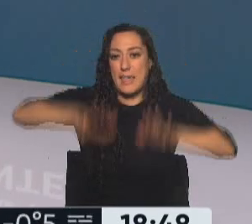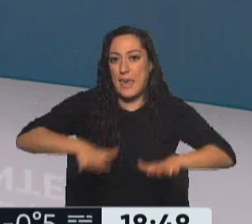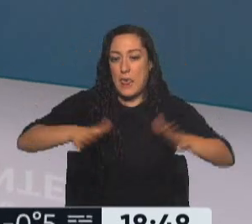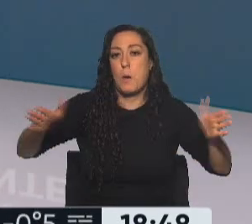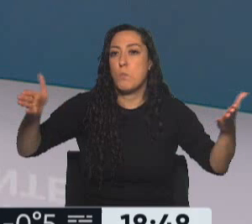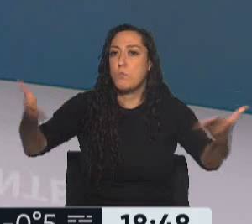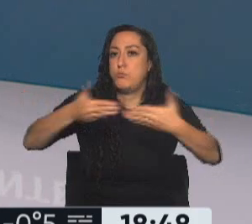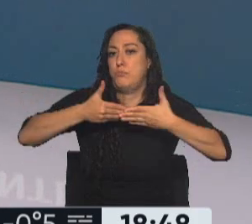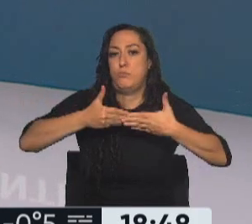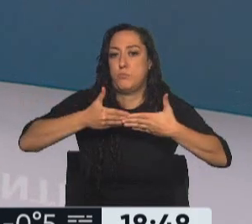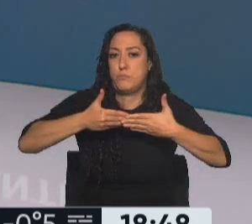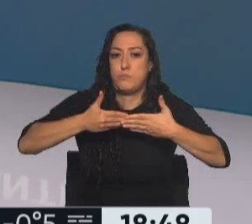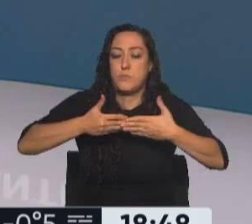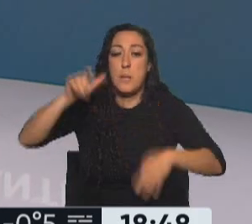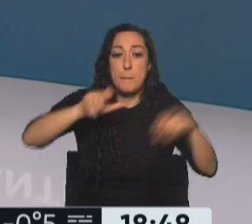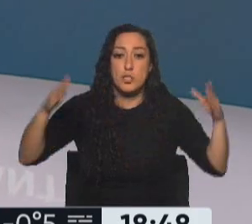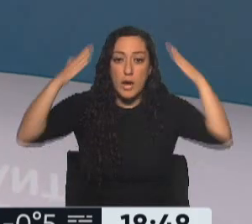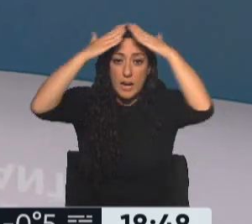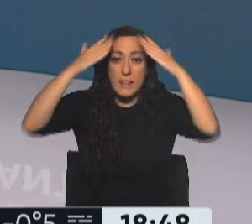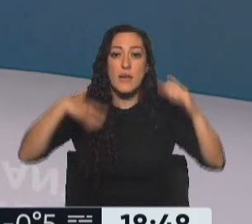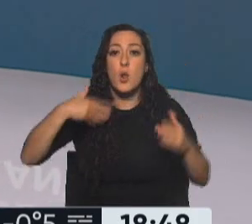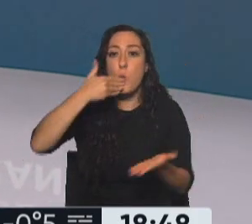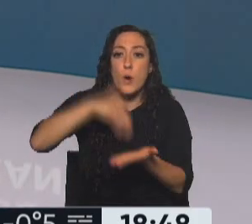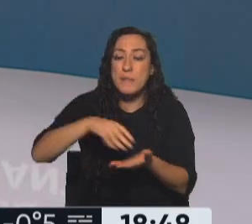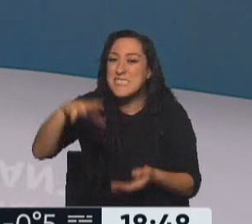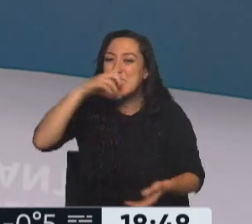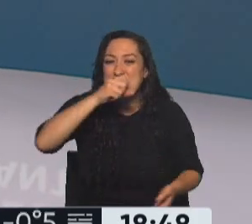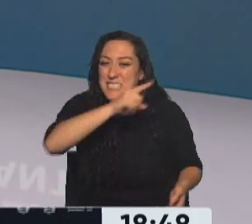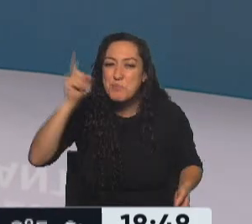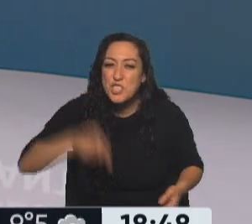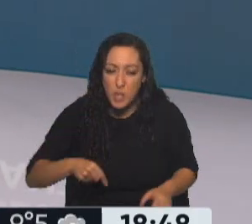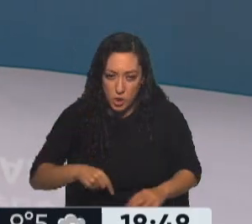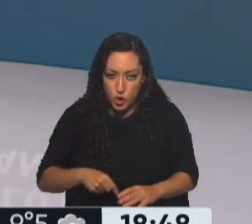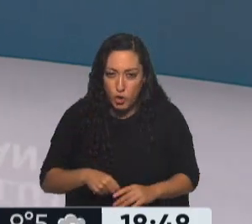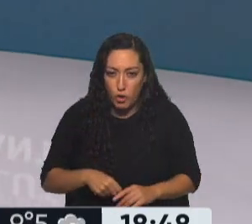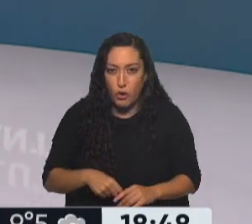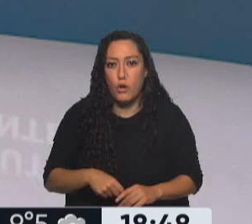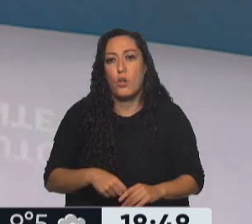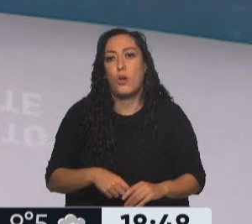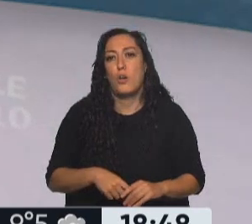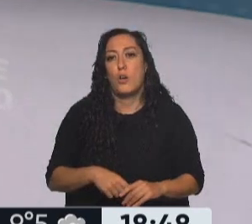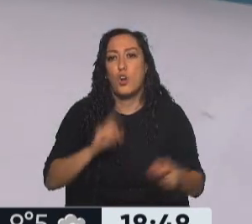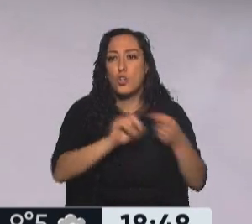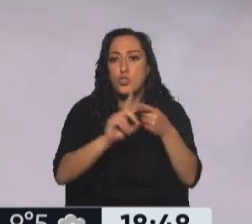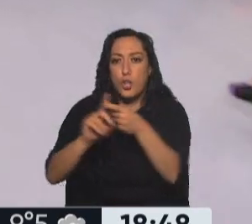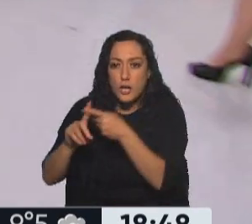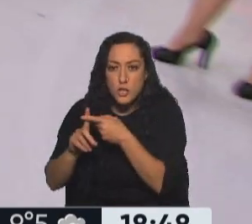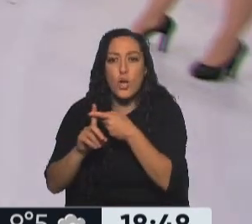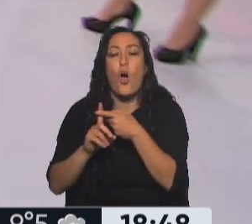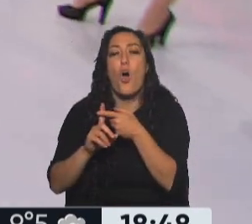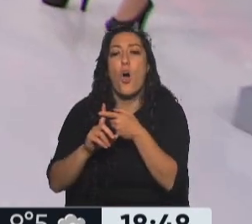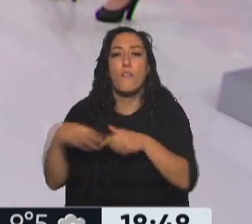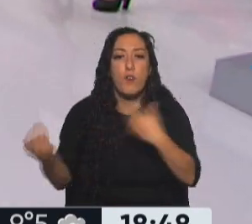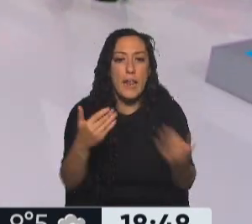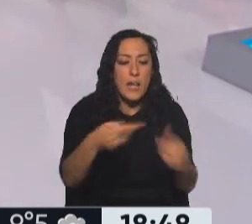y otro dato muy interesante, los cardenales hacen un juramento de secreto absoluto y no se permite ningún contacto